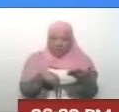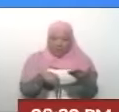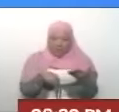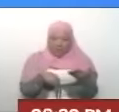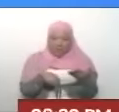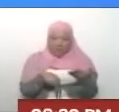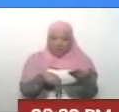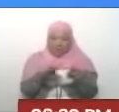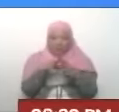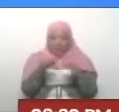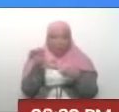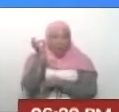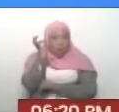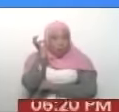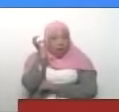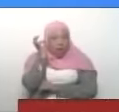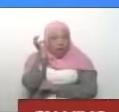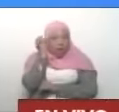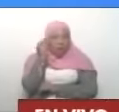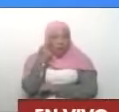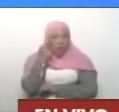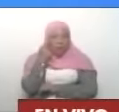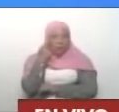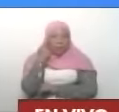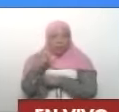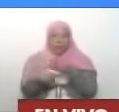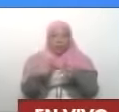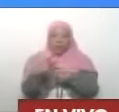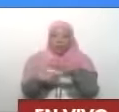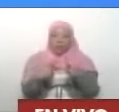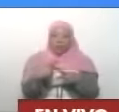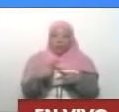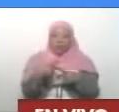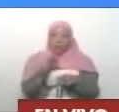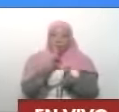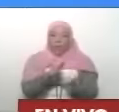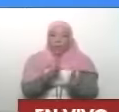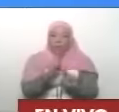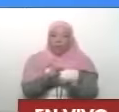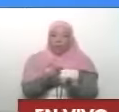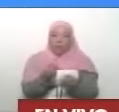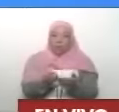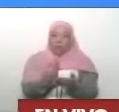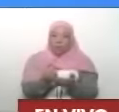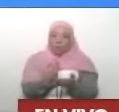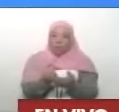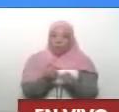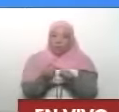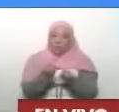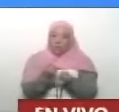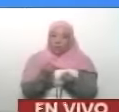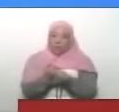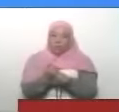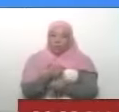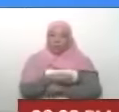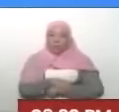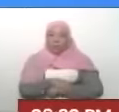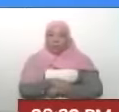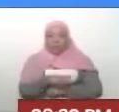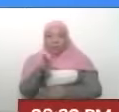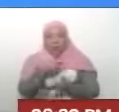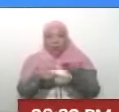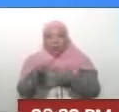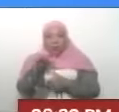Porque así somos todos, pues. Estamos mosca, estamos en el programa, estamos respondiendo mensajes por aquí, por allá, viendo